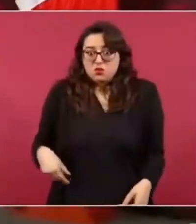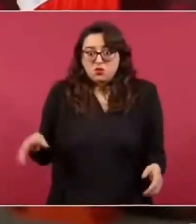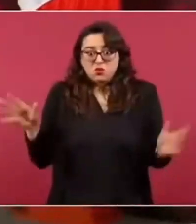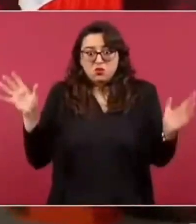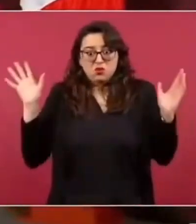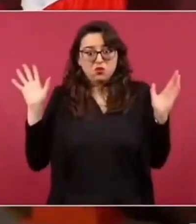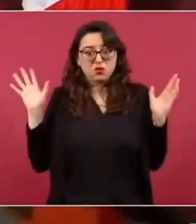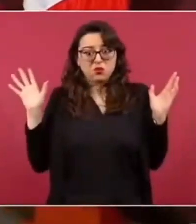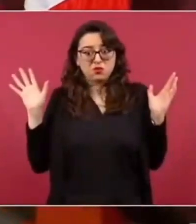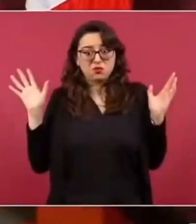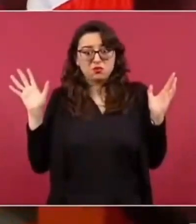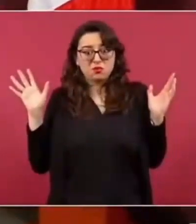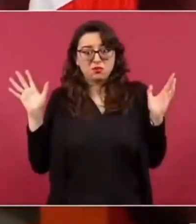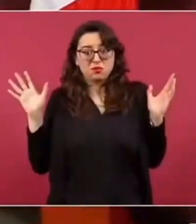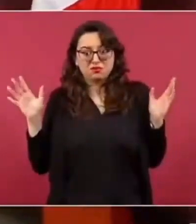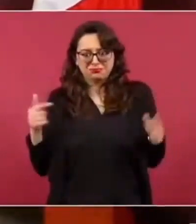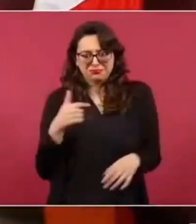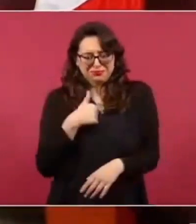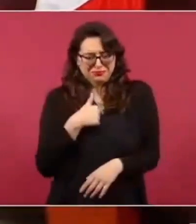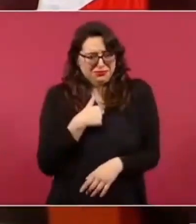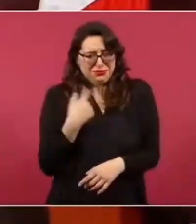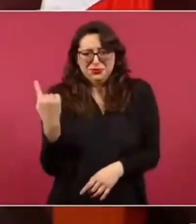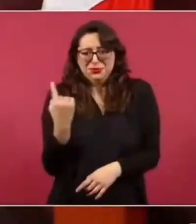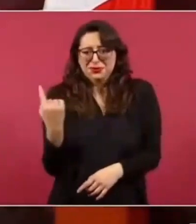Ya, como diría el clásico, ¿y yo por qué?